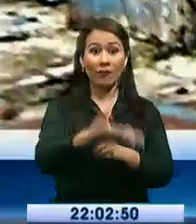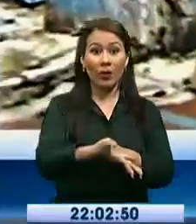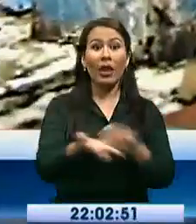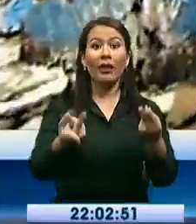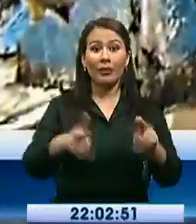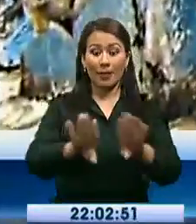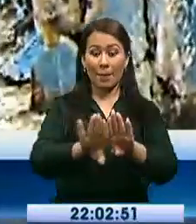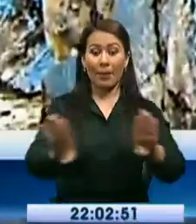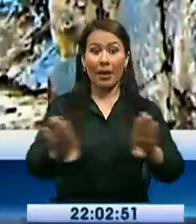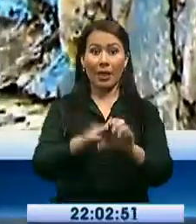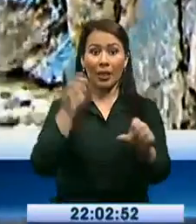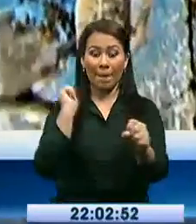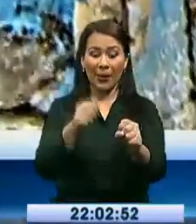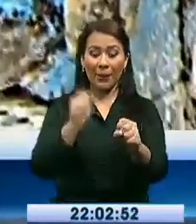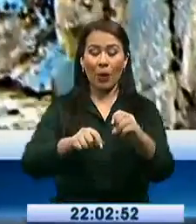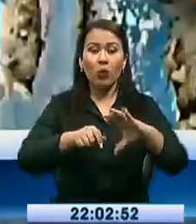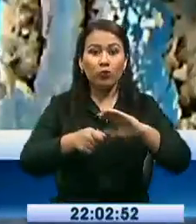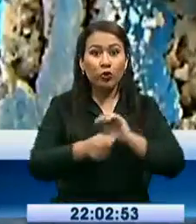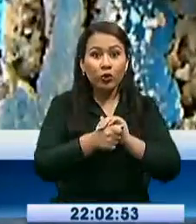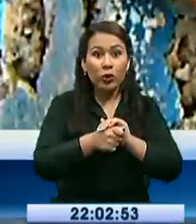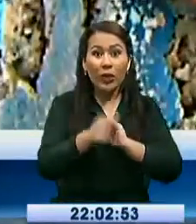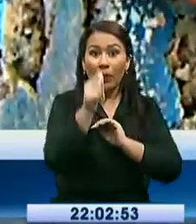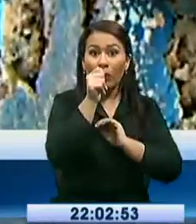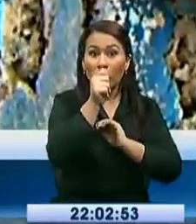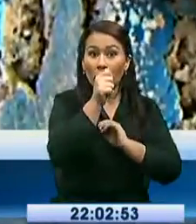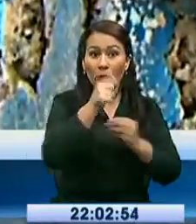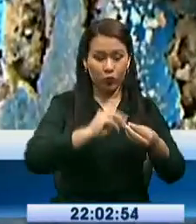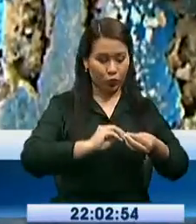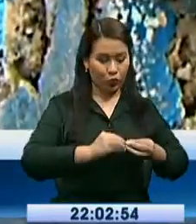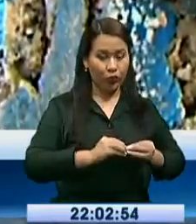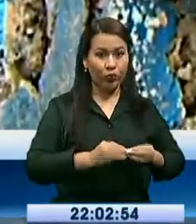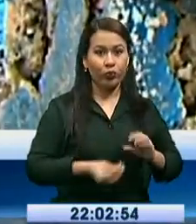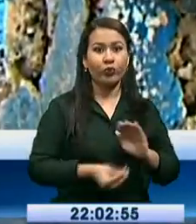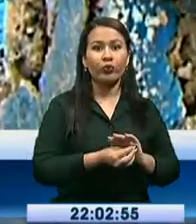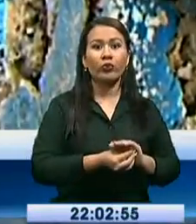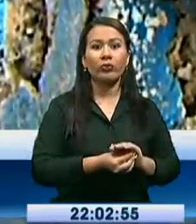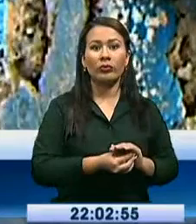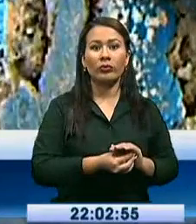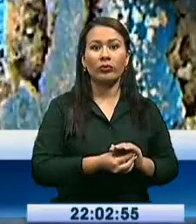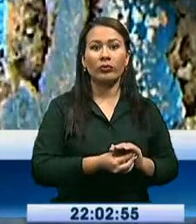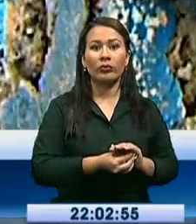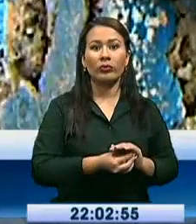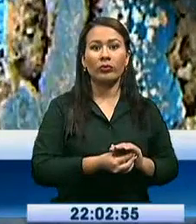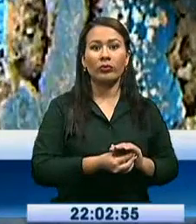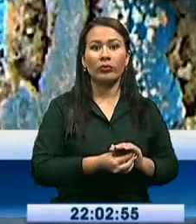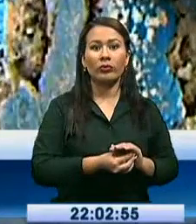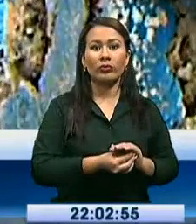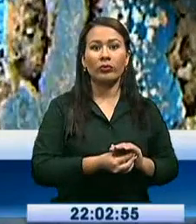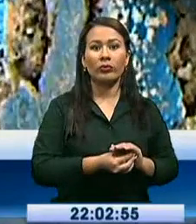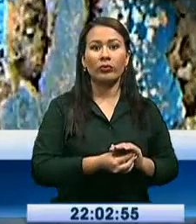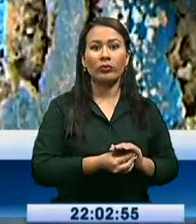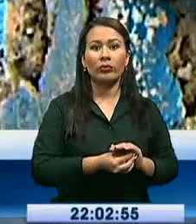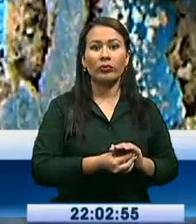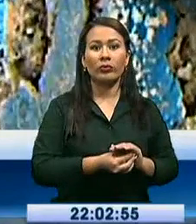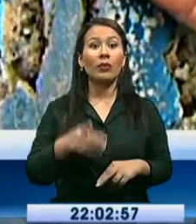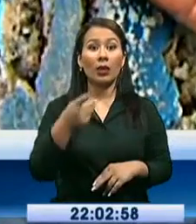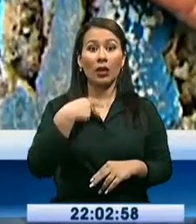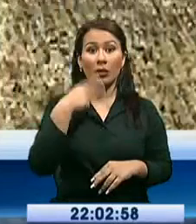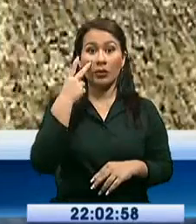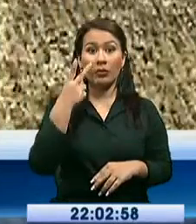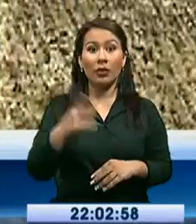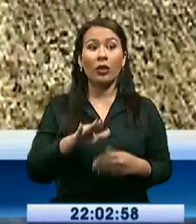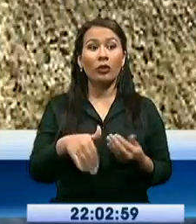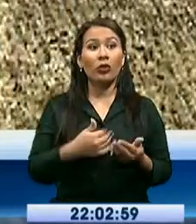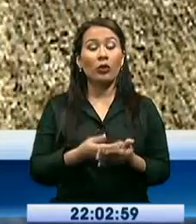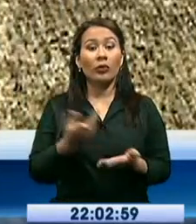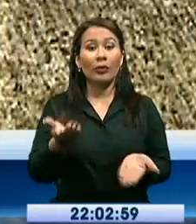también servían de escondite para la sustancia. Para poder poner funde droga y un papi, y ese truco de